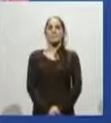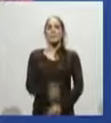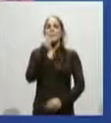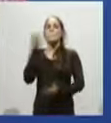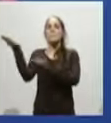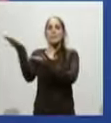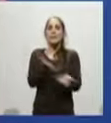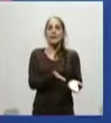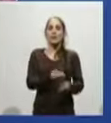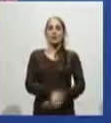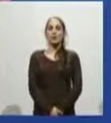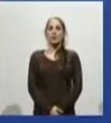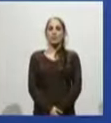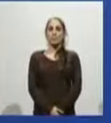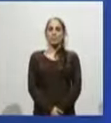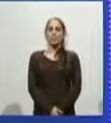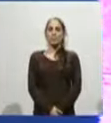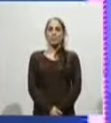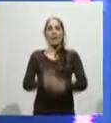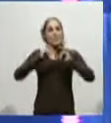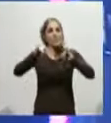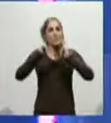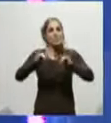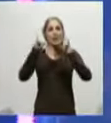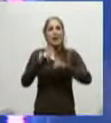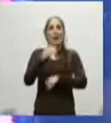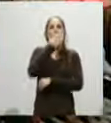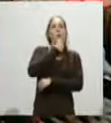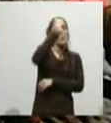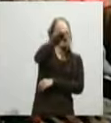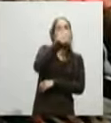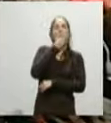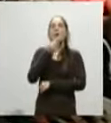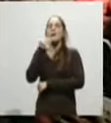Bienvenido a disfrutarlo. Guapa y guapo, has visto,